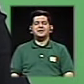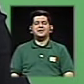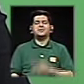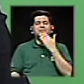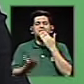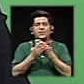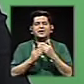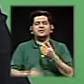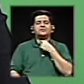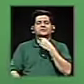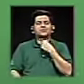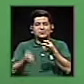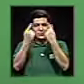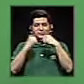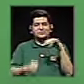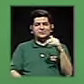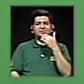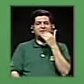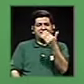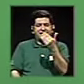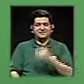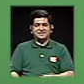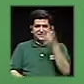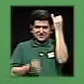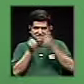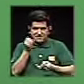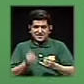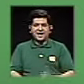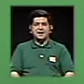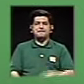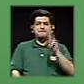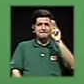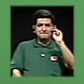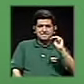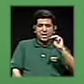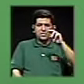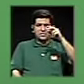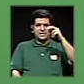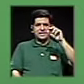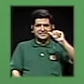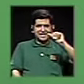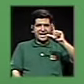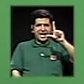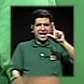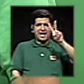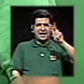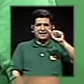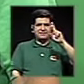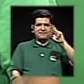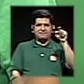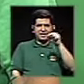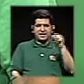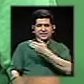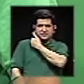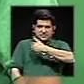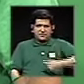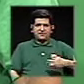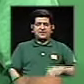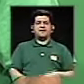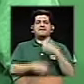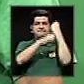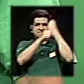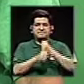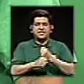placer estar acá Muchas gracias Y por último hemos invitado a Mauricio Álvarez quien es presidente de la Federación